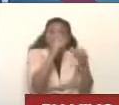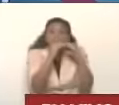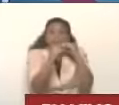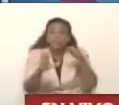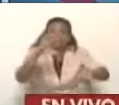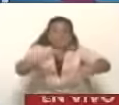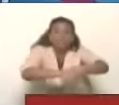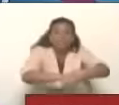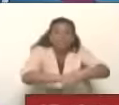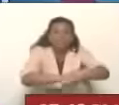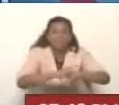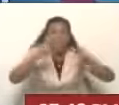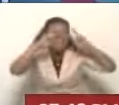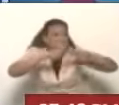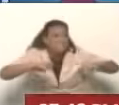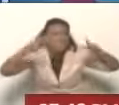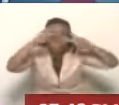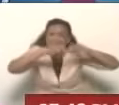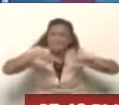capturado, investigado,